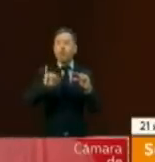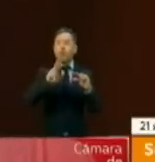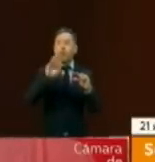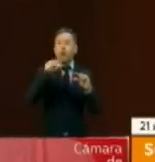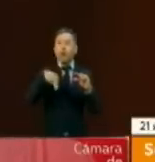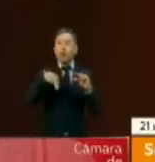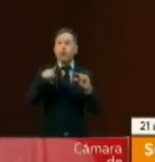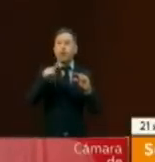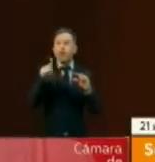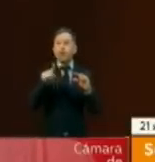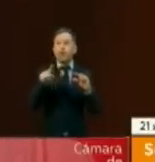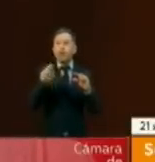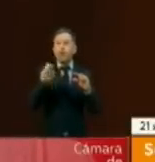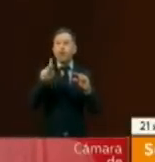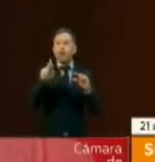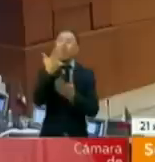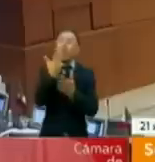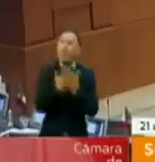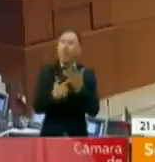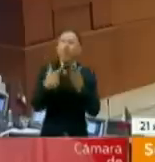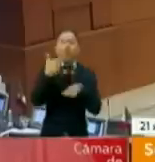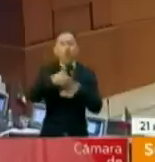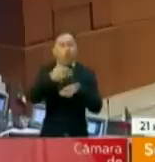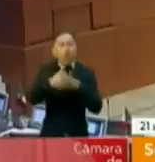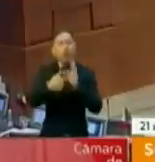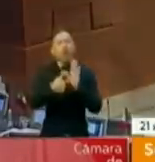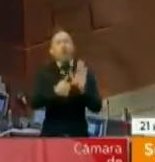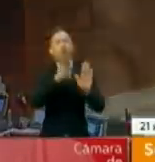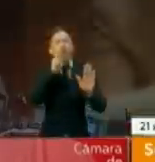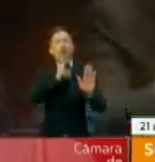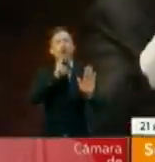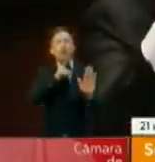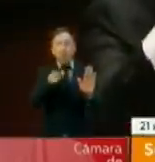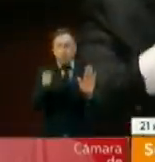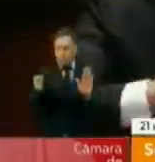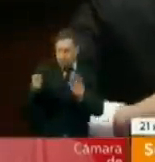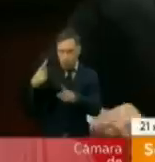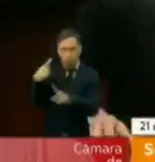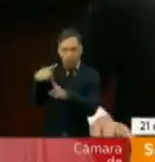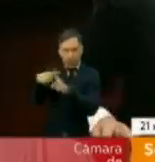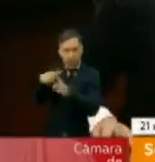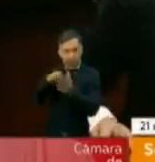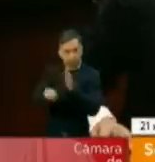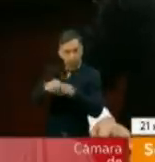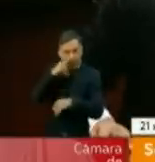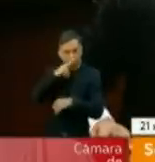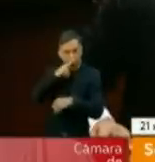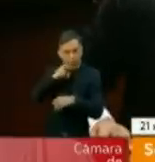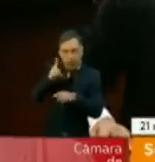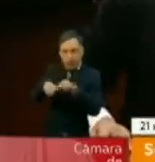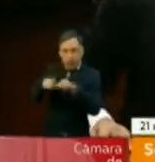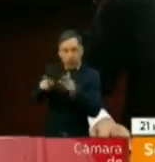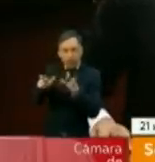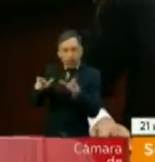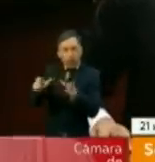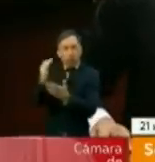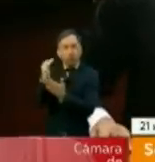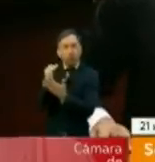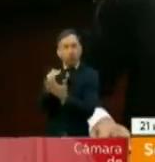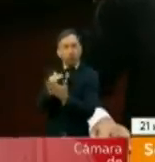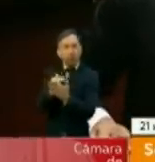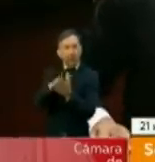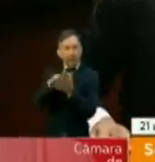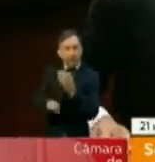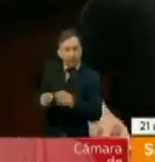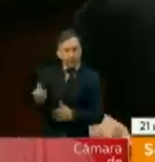esos votos y tener un aplazamiento de 10 días, pues es para lograr, según nos dicen, que los